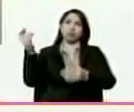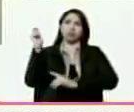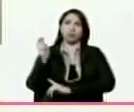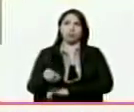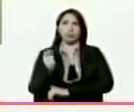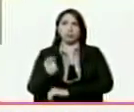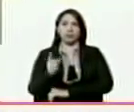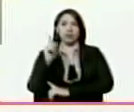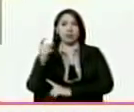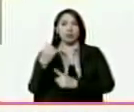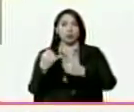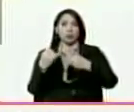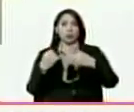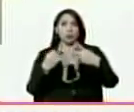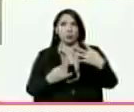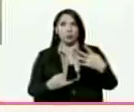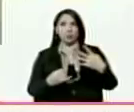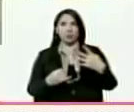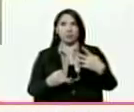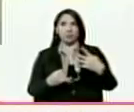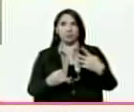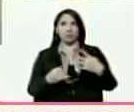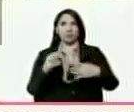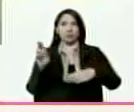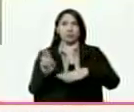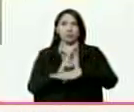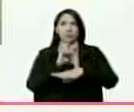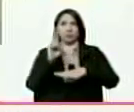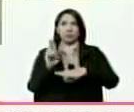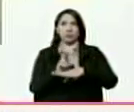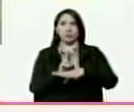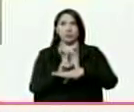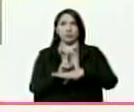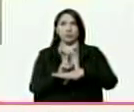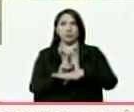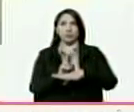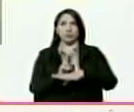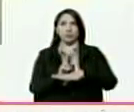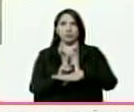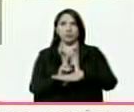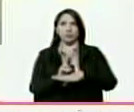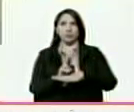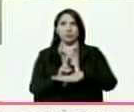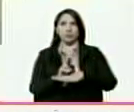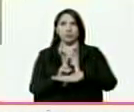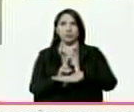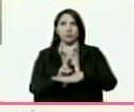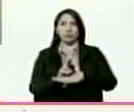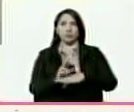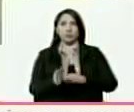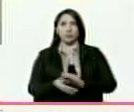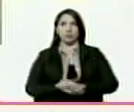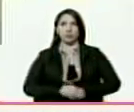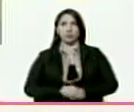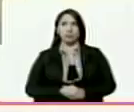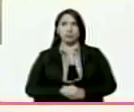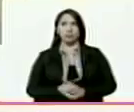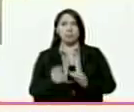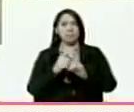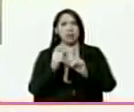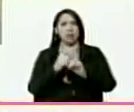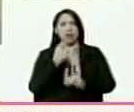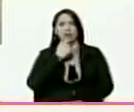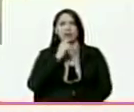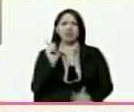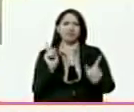instrumentalizar esta corte, para utilizarla. Incluso hay un verbo en inglés que es weaponize, convertirla